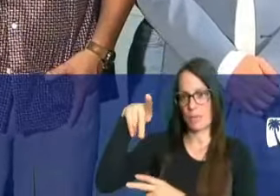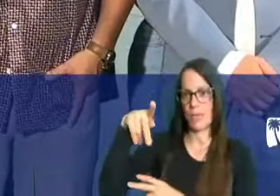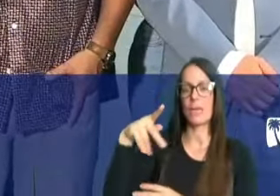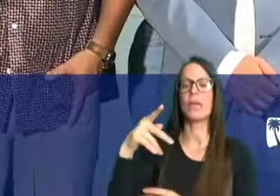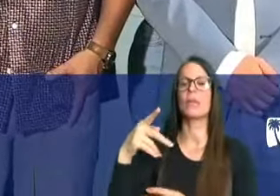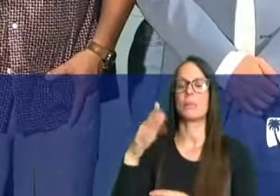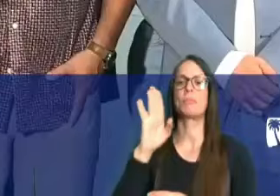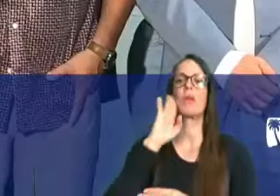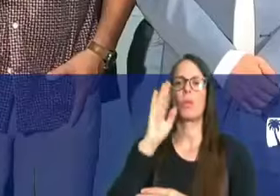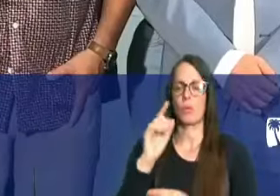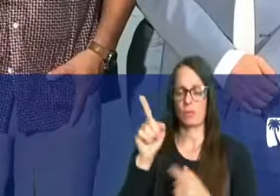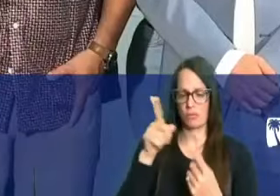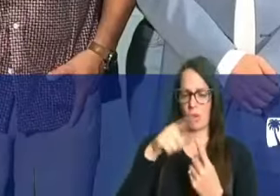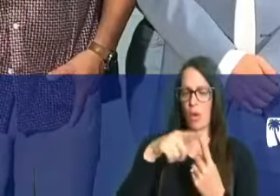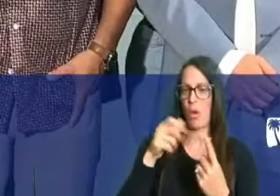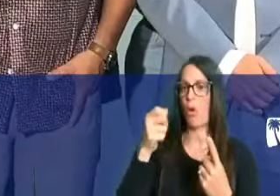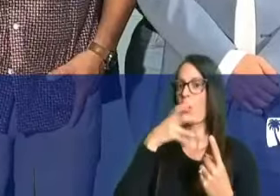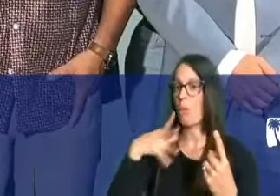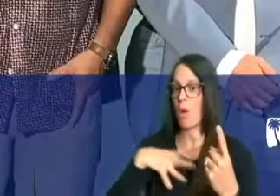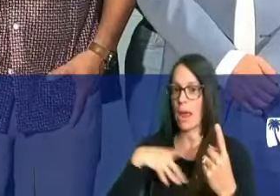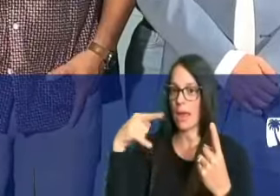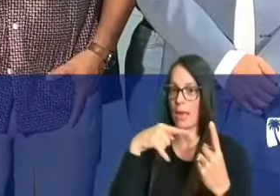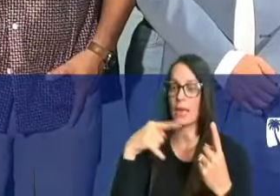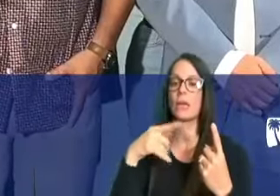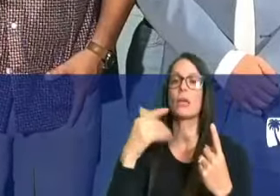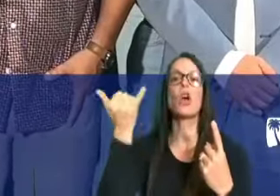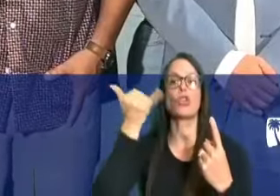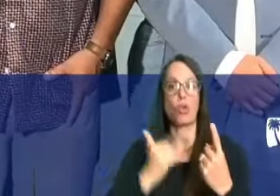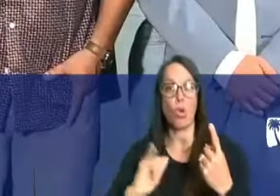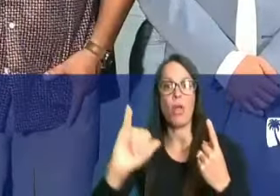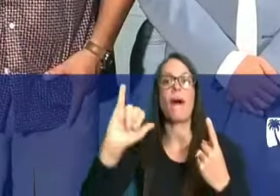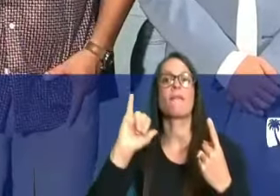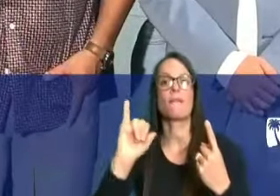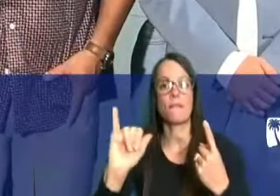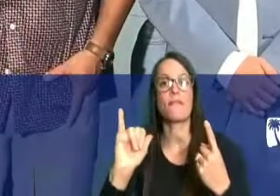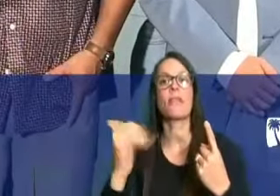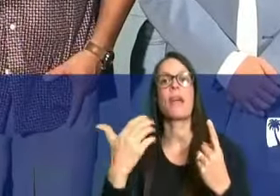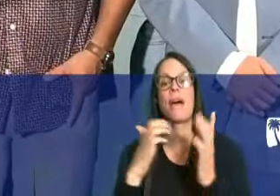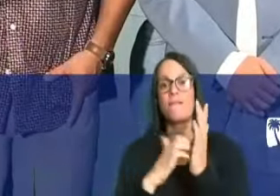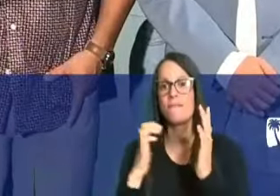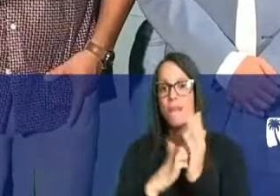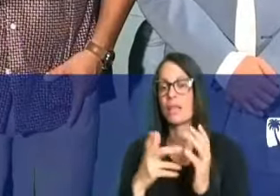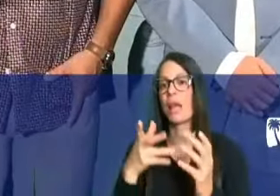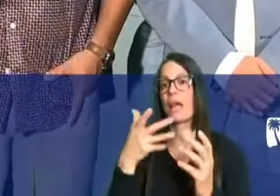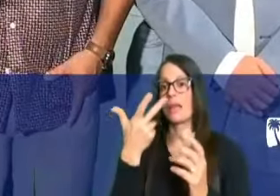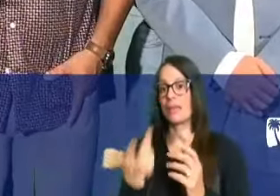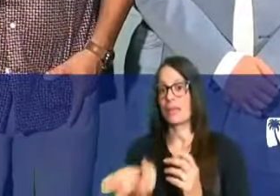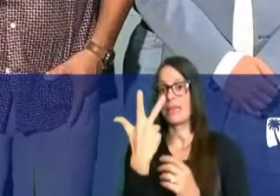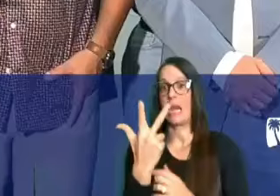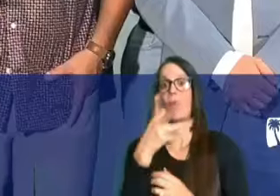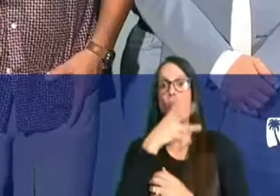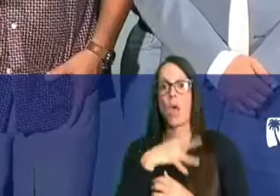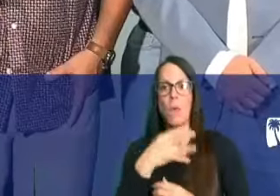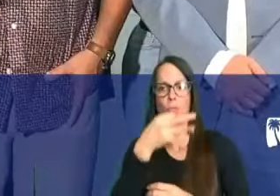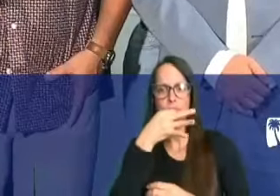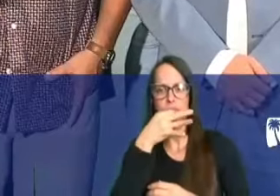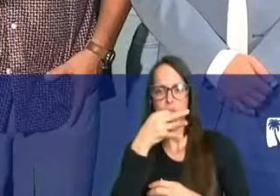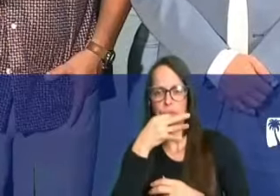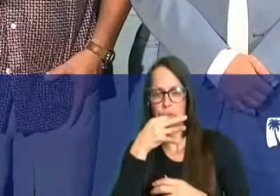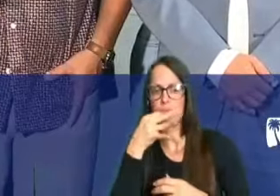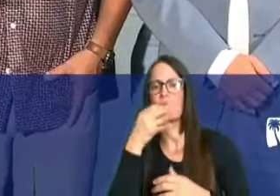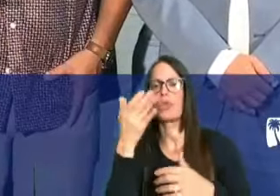mujer ya que todavía quedan tres escaños de tres mujeres que están por entrar y que no están certificadas al